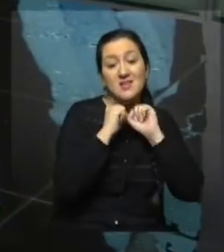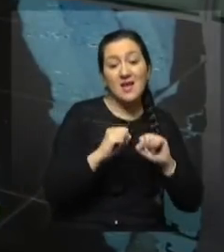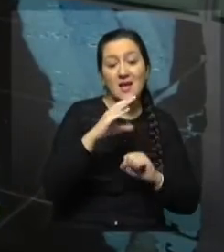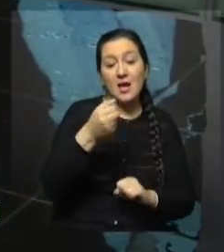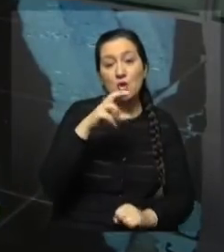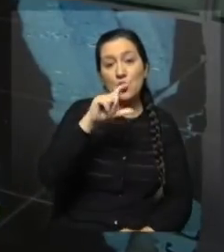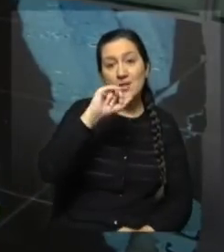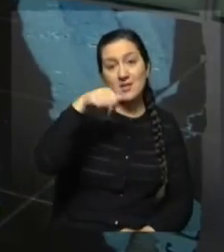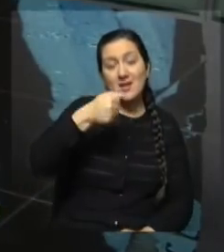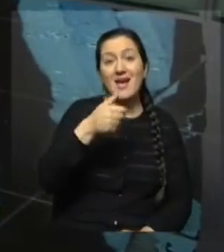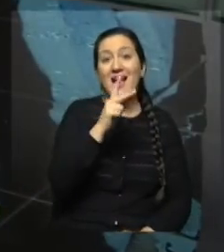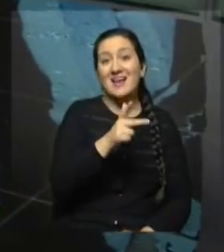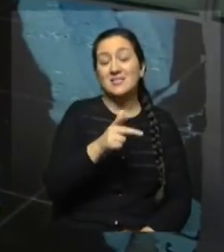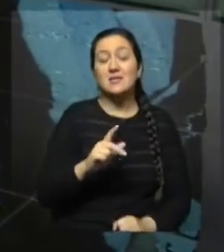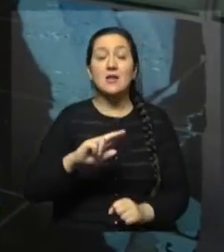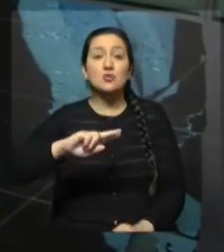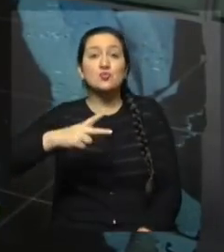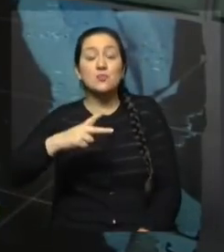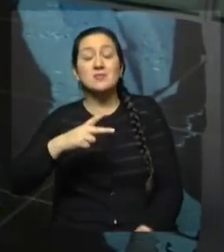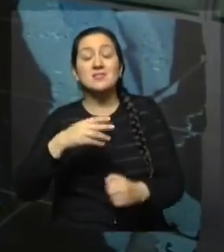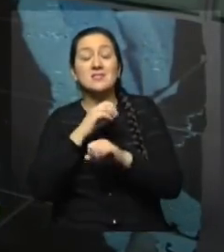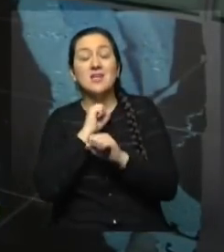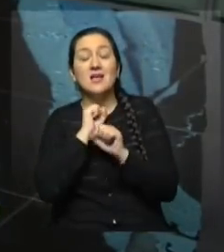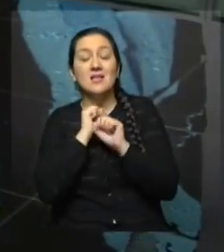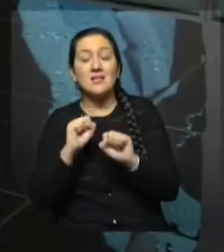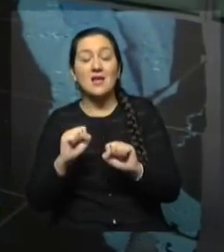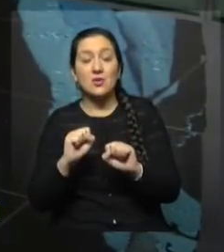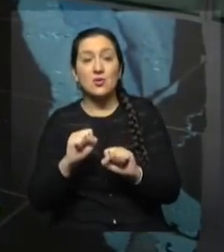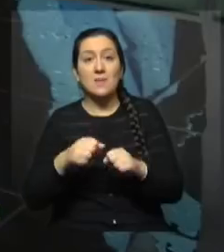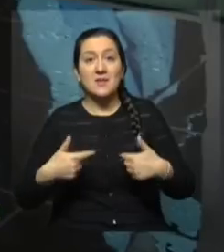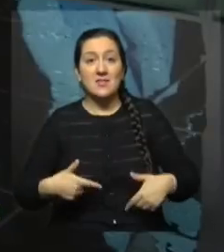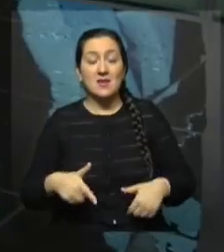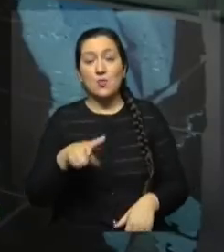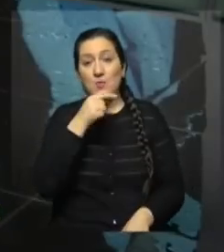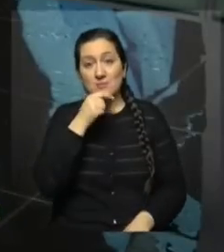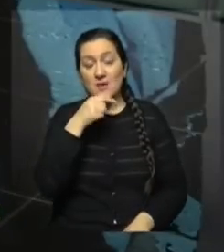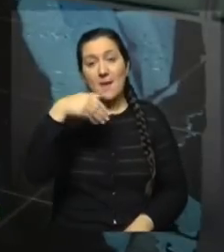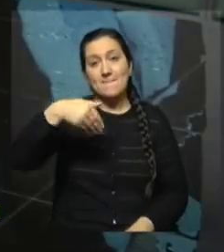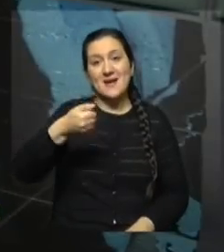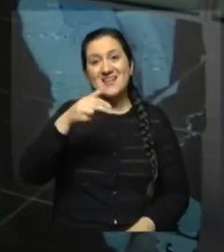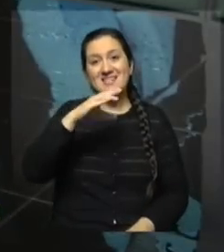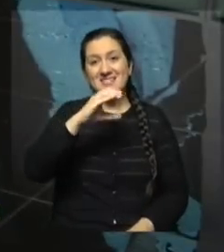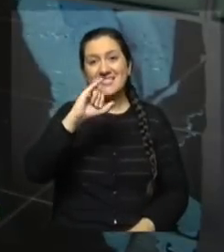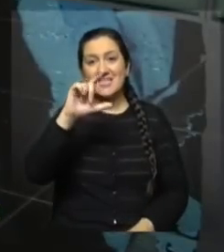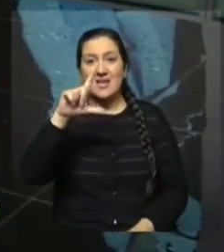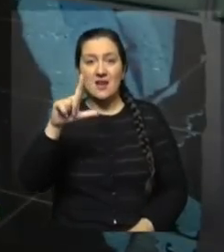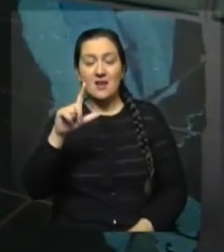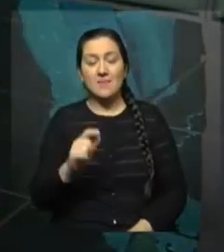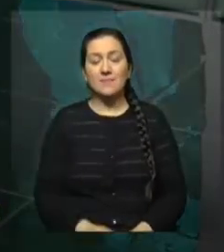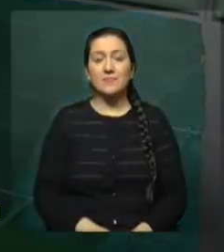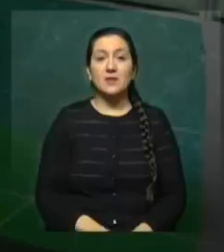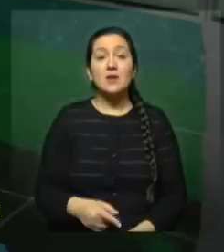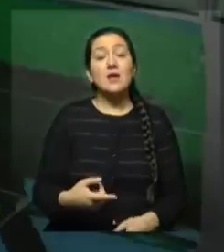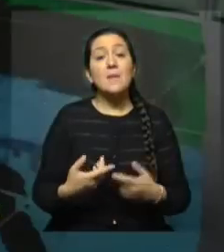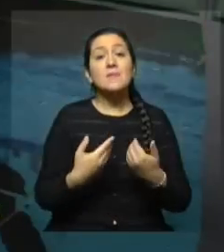y el subsecretario del Ministerio del interior Guillermo Massiel justamente por el caso Marcel y comenzaron a regir los nuevos valores de